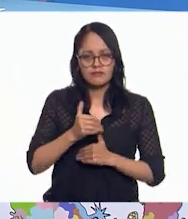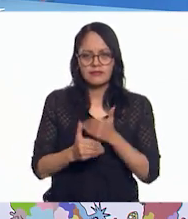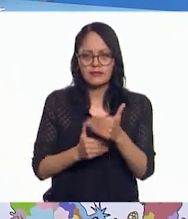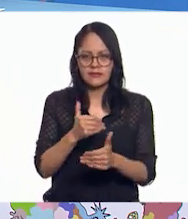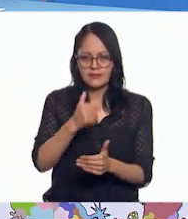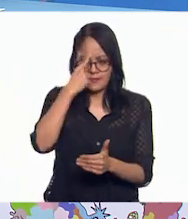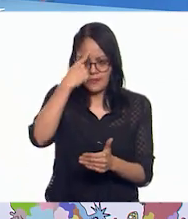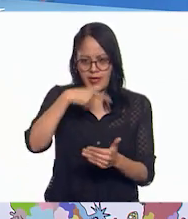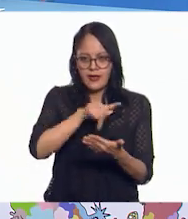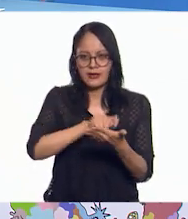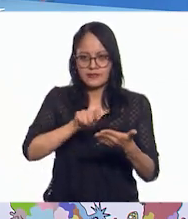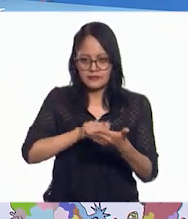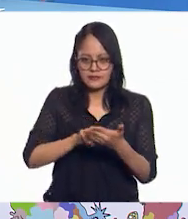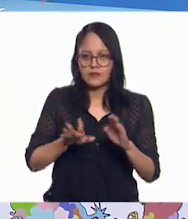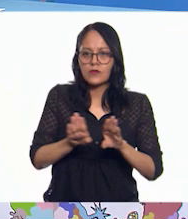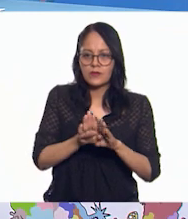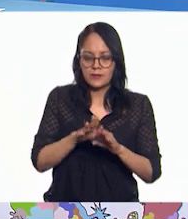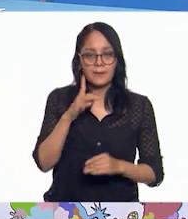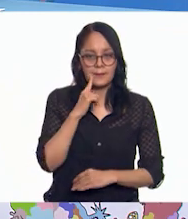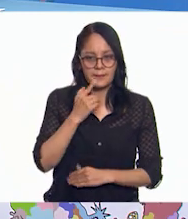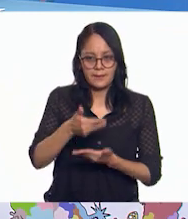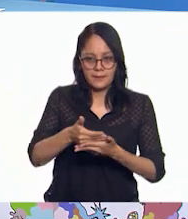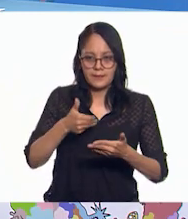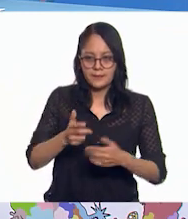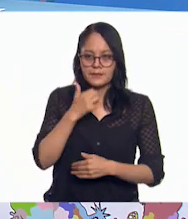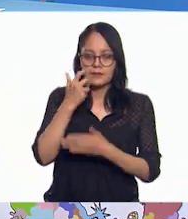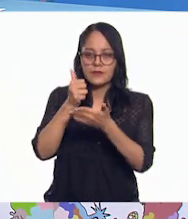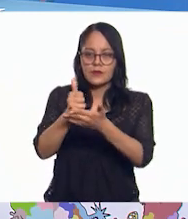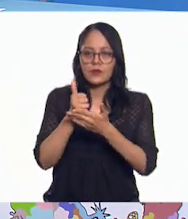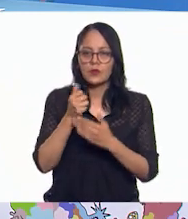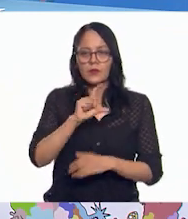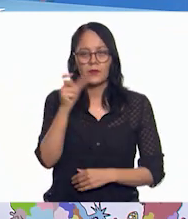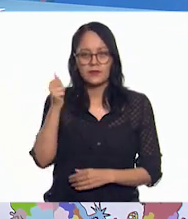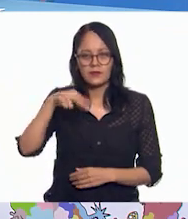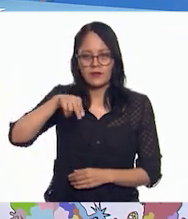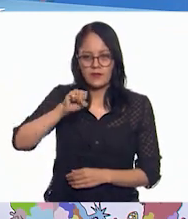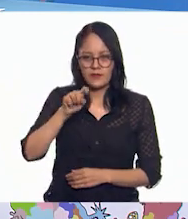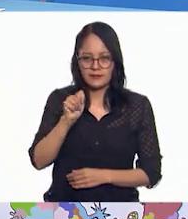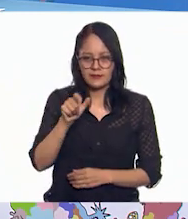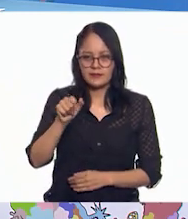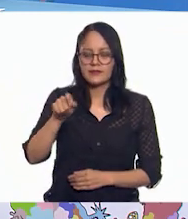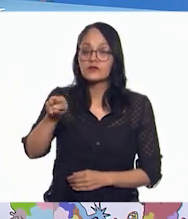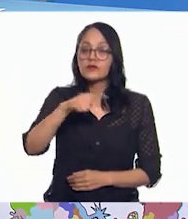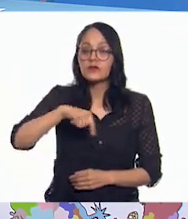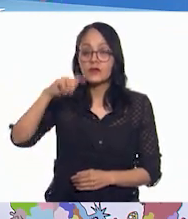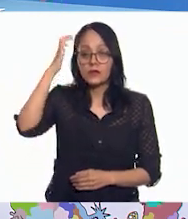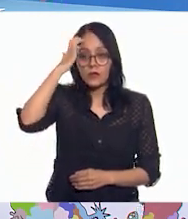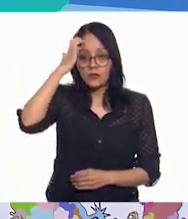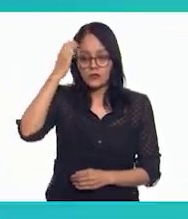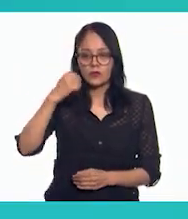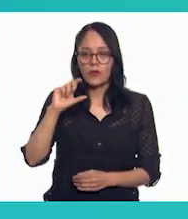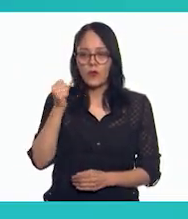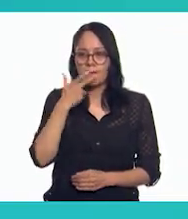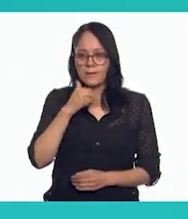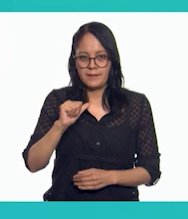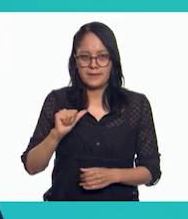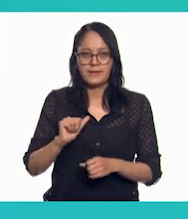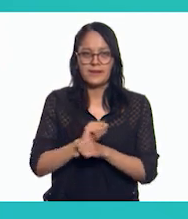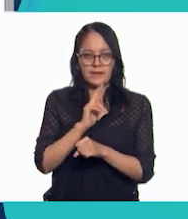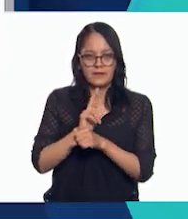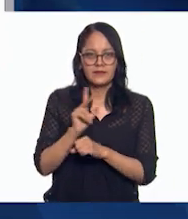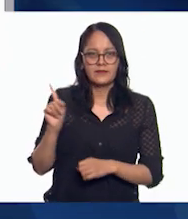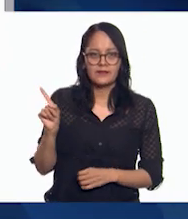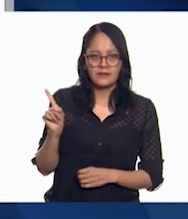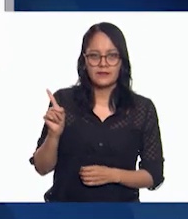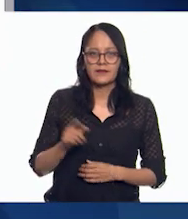del suyo. Para ello quiero que me ayudes a leer otra nota de nuestro ya conocido Paul Valéry. Por supuesto,